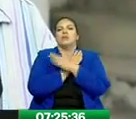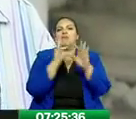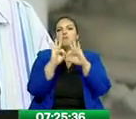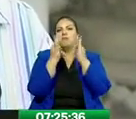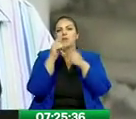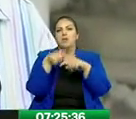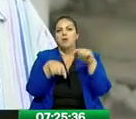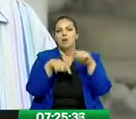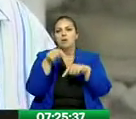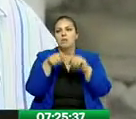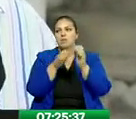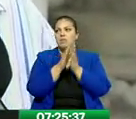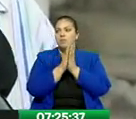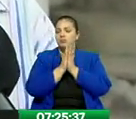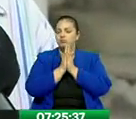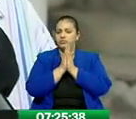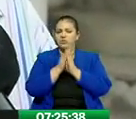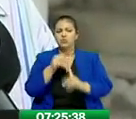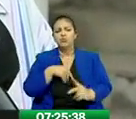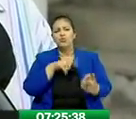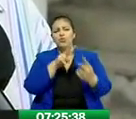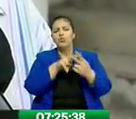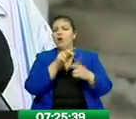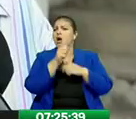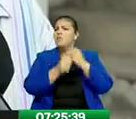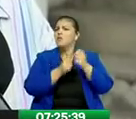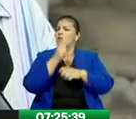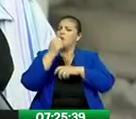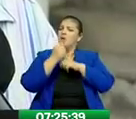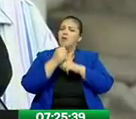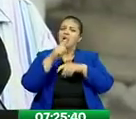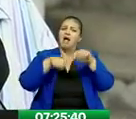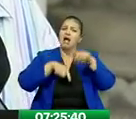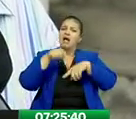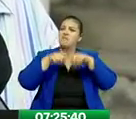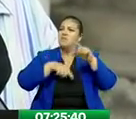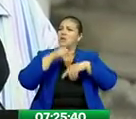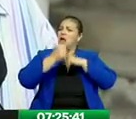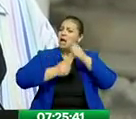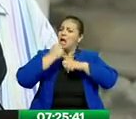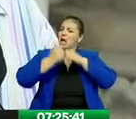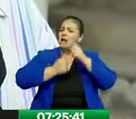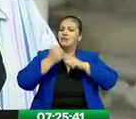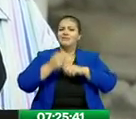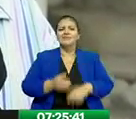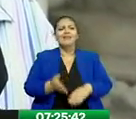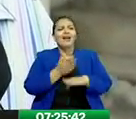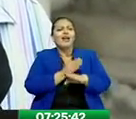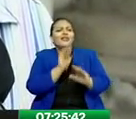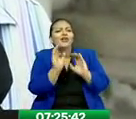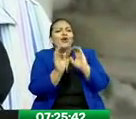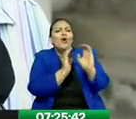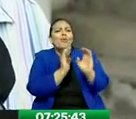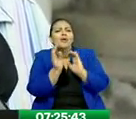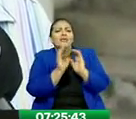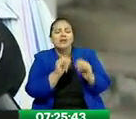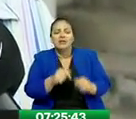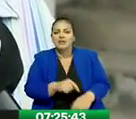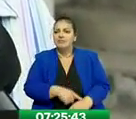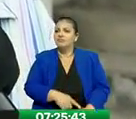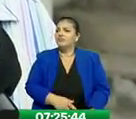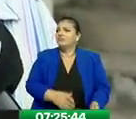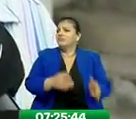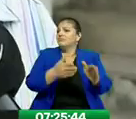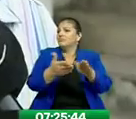de muchos años. Y hasta hace poco ya habíamos hablado, habíamos conversado. Pero así la vida, el señor se la